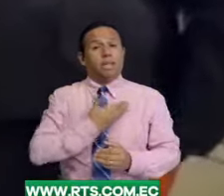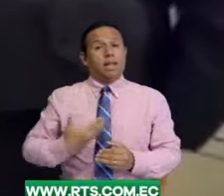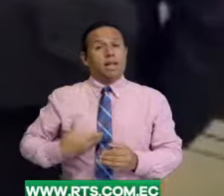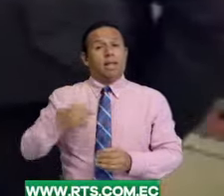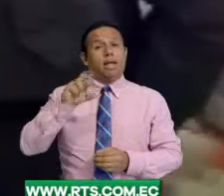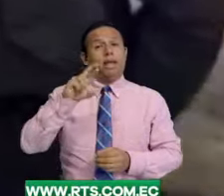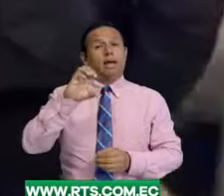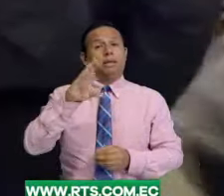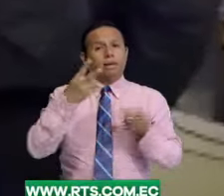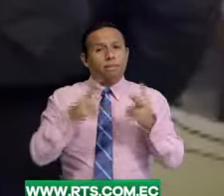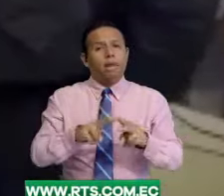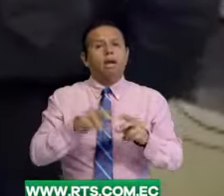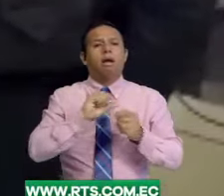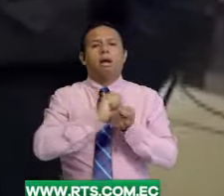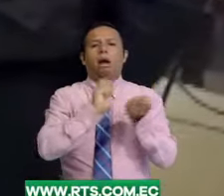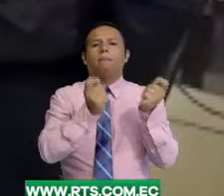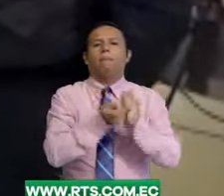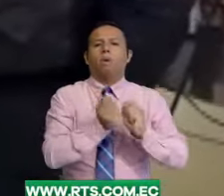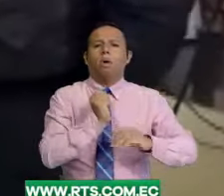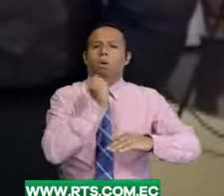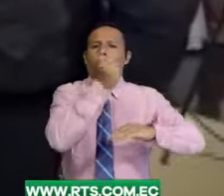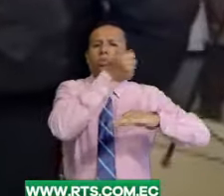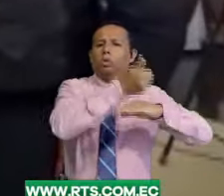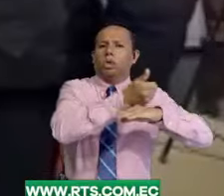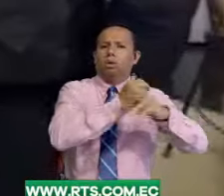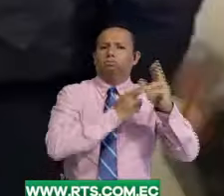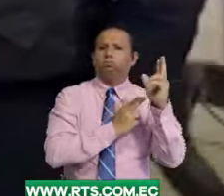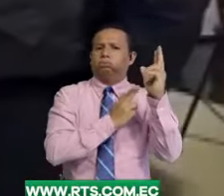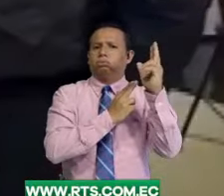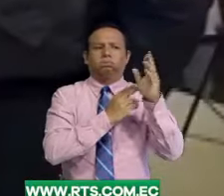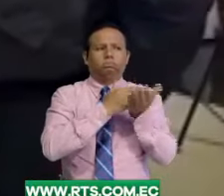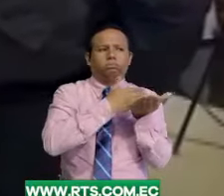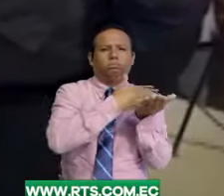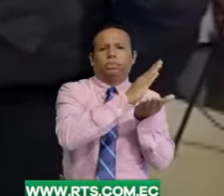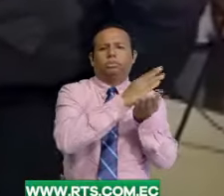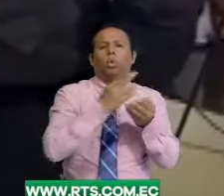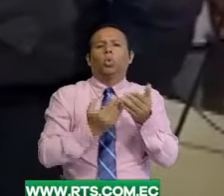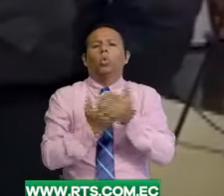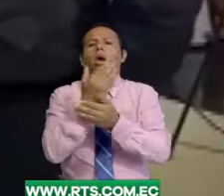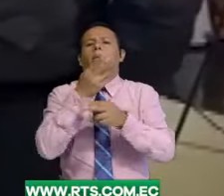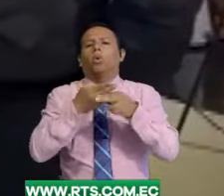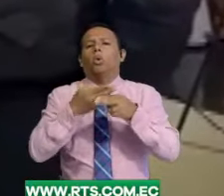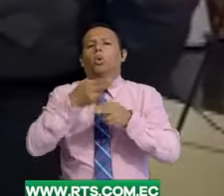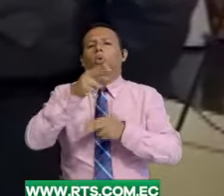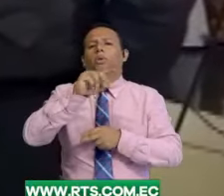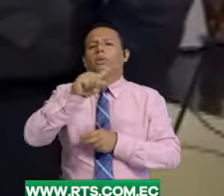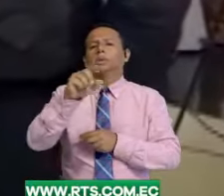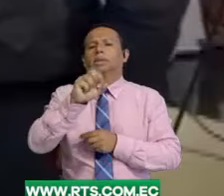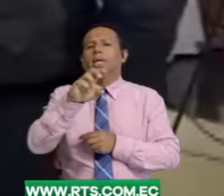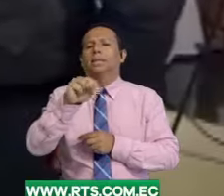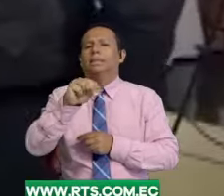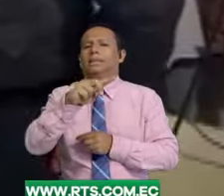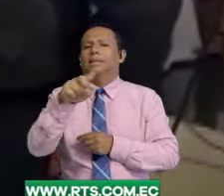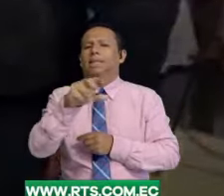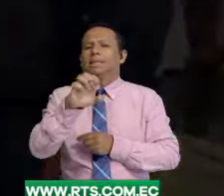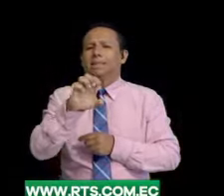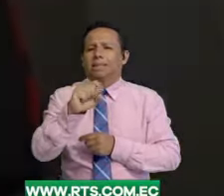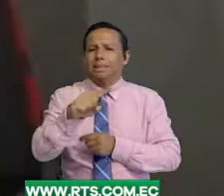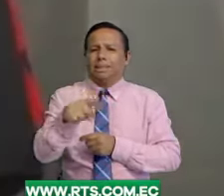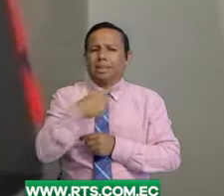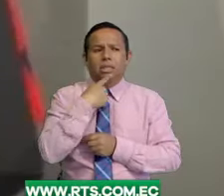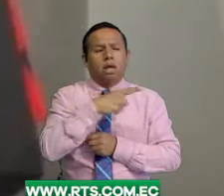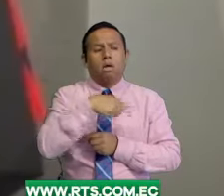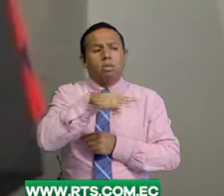Fuerzas Armadas. El nuevo comandante general, José Luis Sánchez, ordenó al personal militar el retorno a sus unidades. Y en